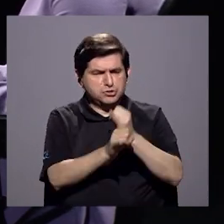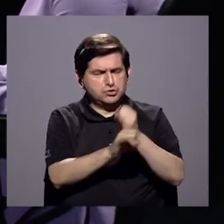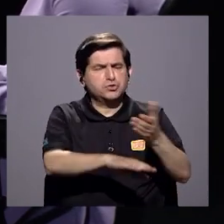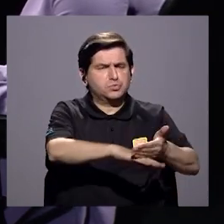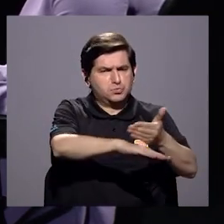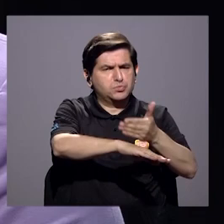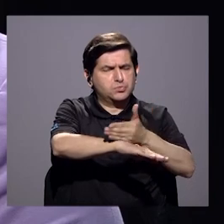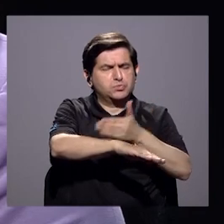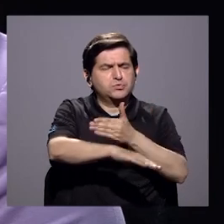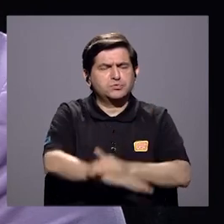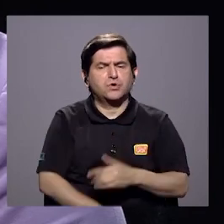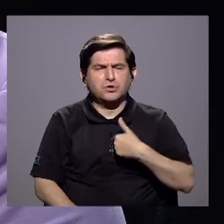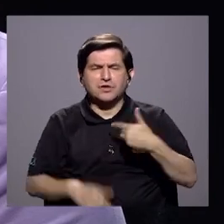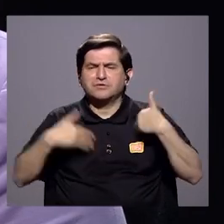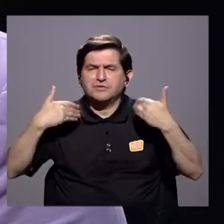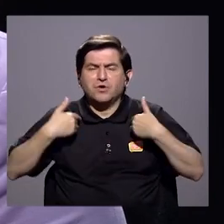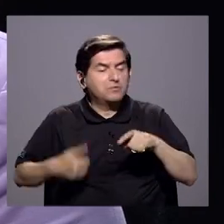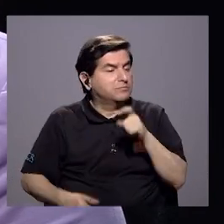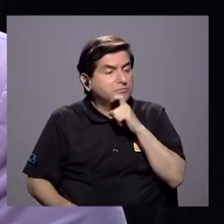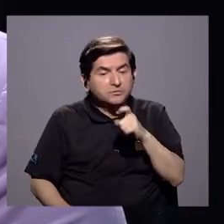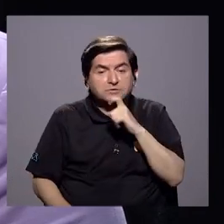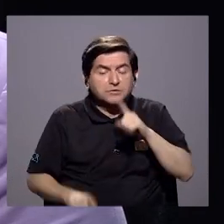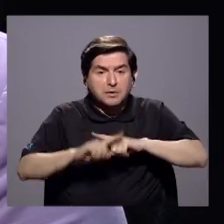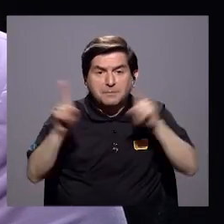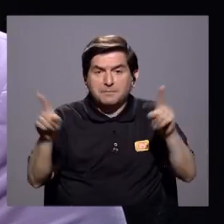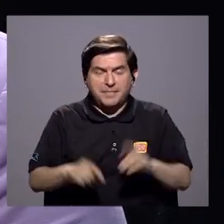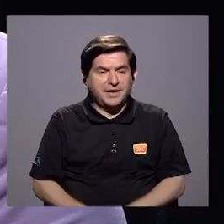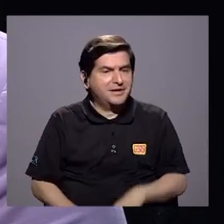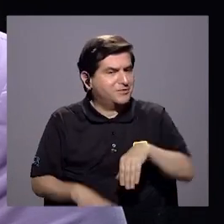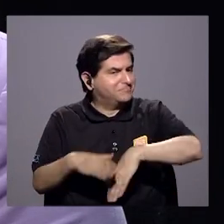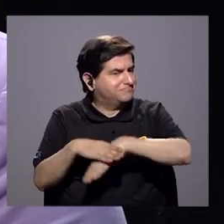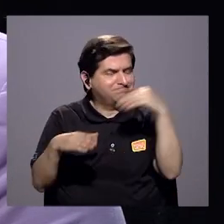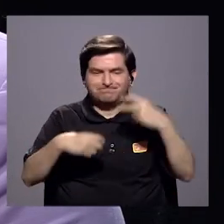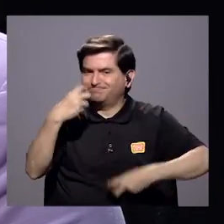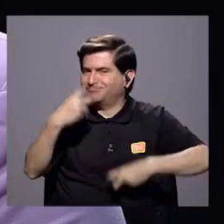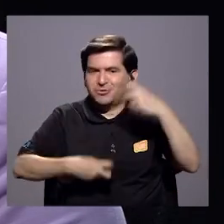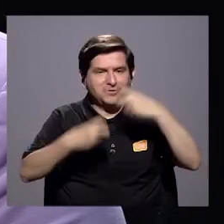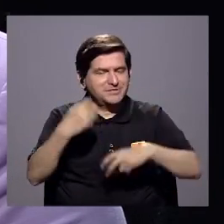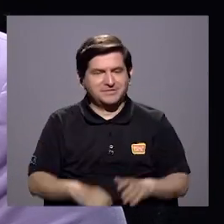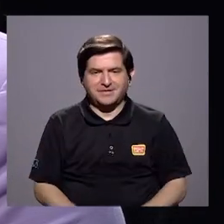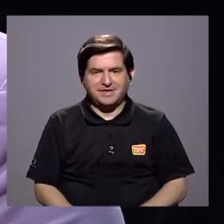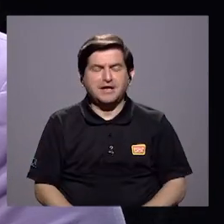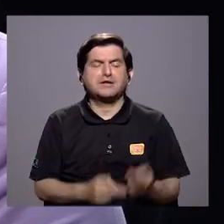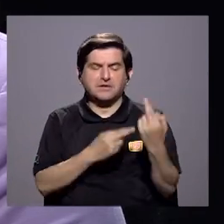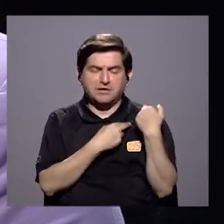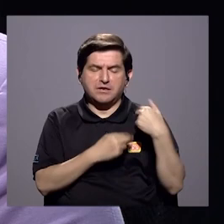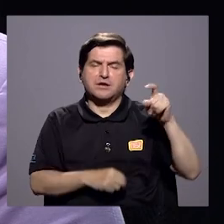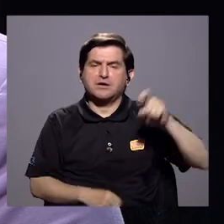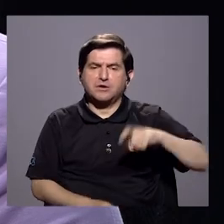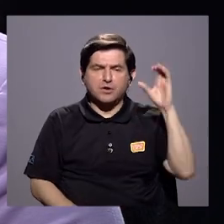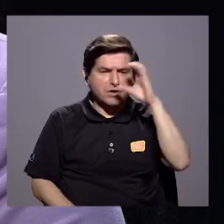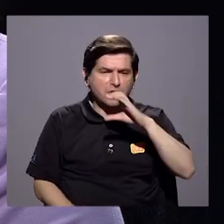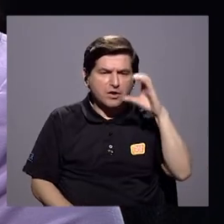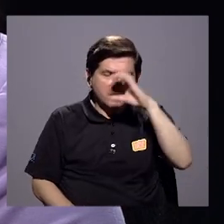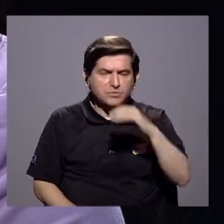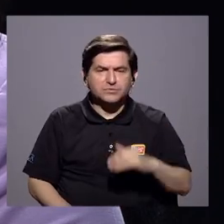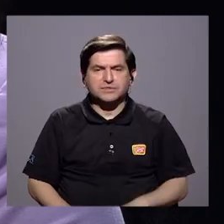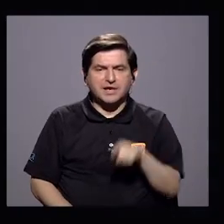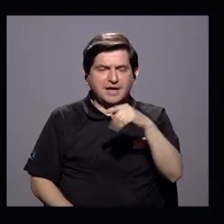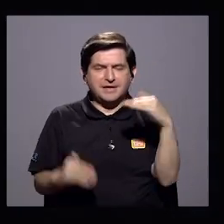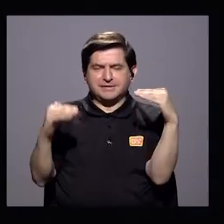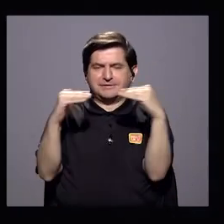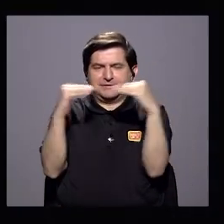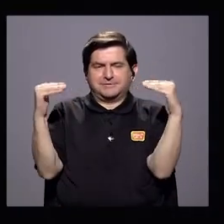lo celebro porque nos ha costado muchísimo, pero no hemos salido de la crisis y tenemos que ser muy responsables en la búsqueda del punto de